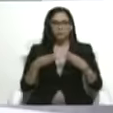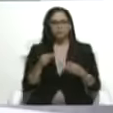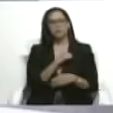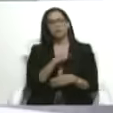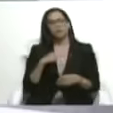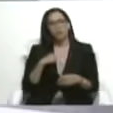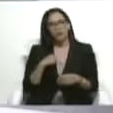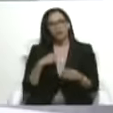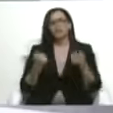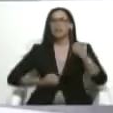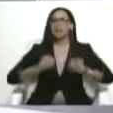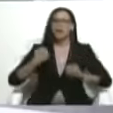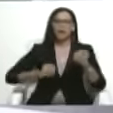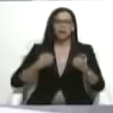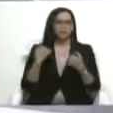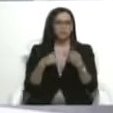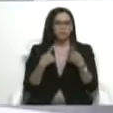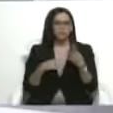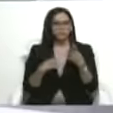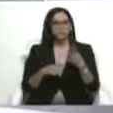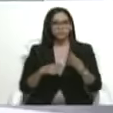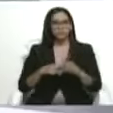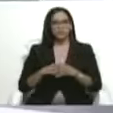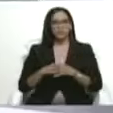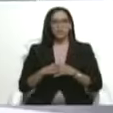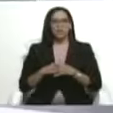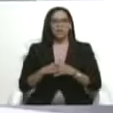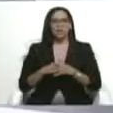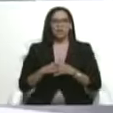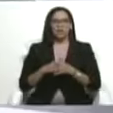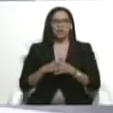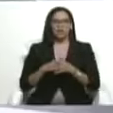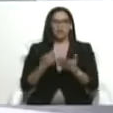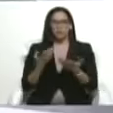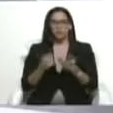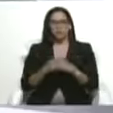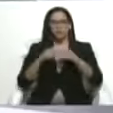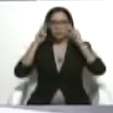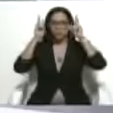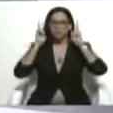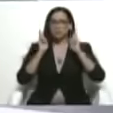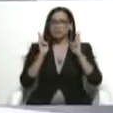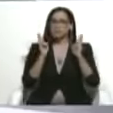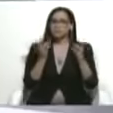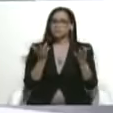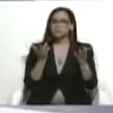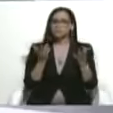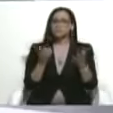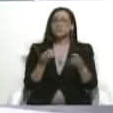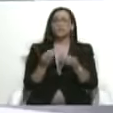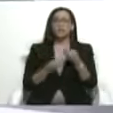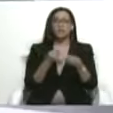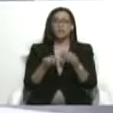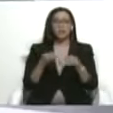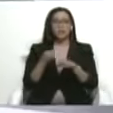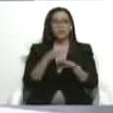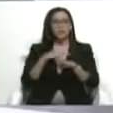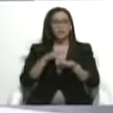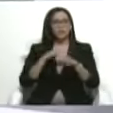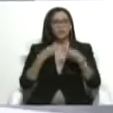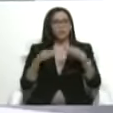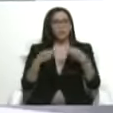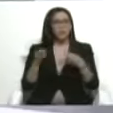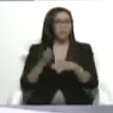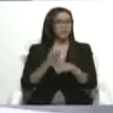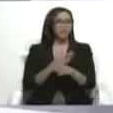privadas, carros, etcétera, ¿no? Con la impunidad que la cual te expliqué actuó la gestión del Ministerio Público anterior,